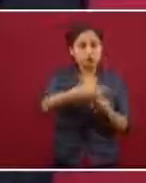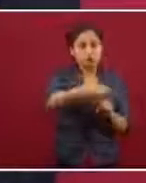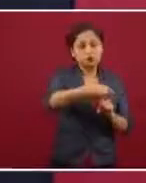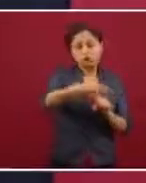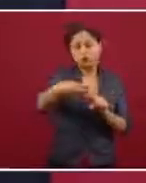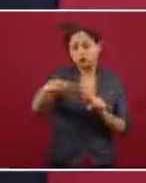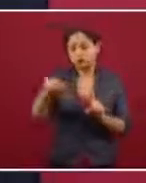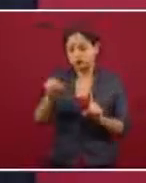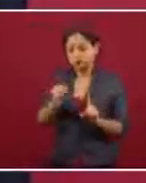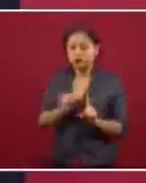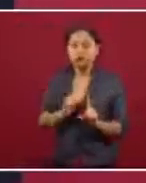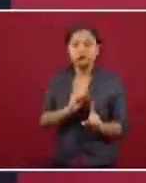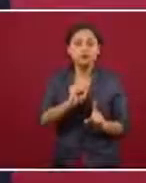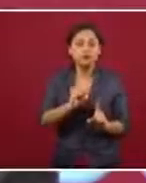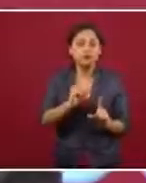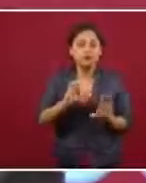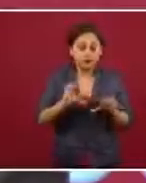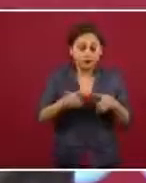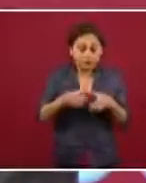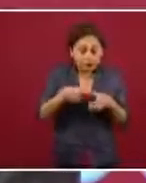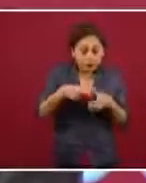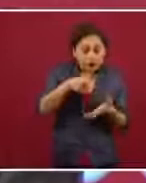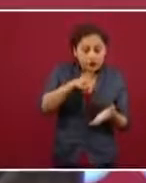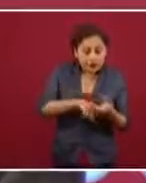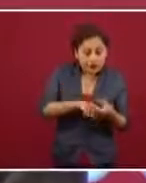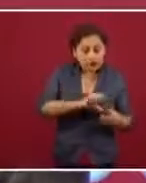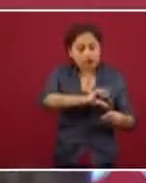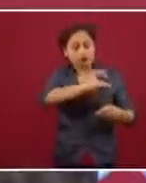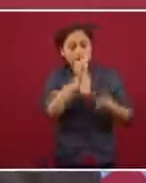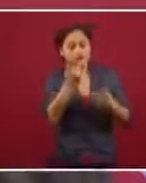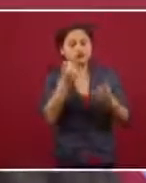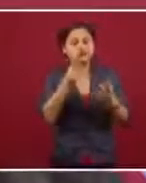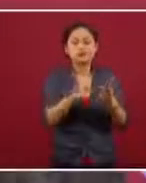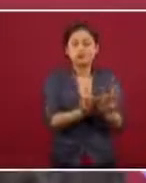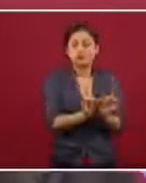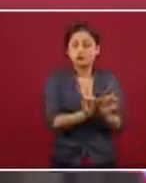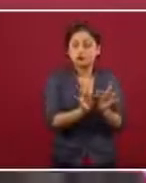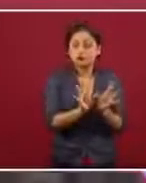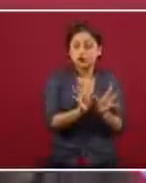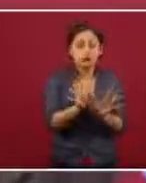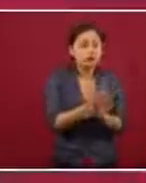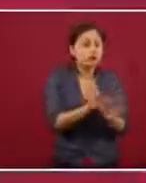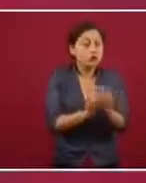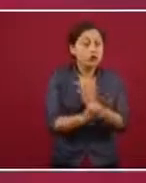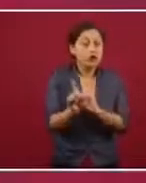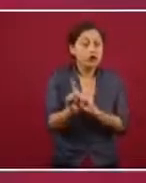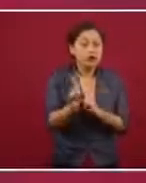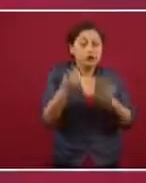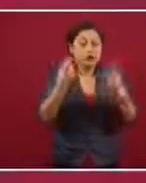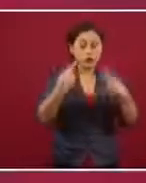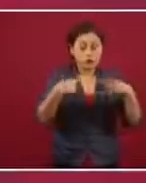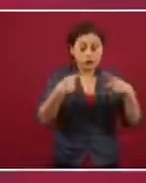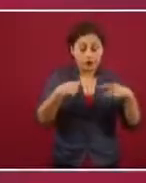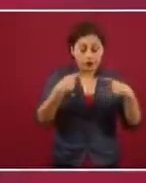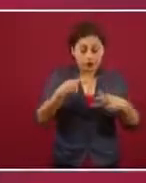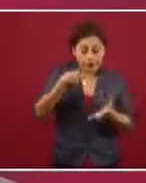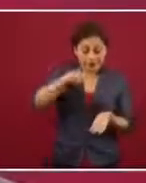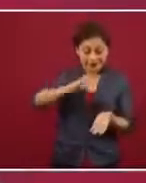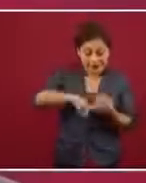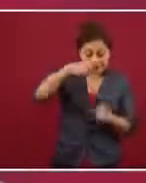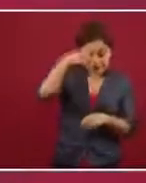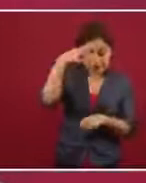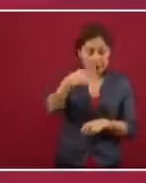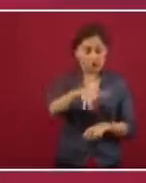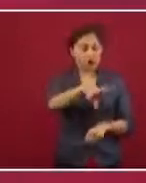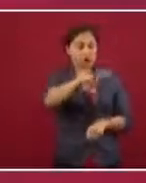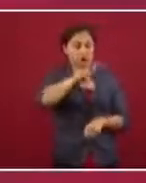brotes comunitarios. Y el escenario 3 es donde personas que fueron infectadas al interior del territorio a